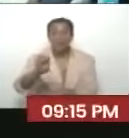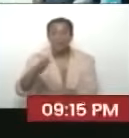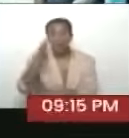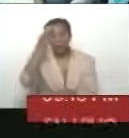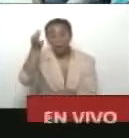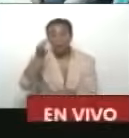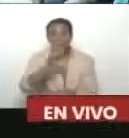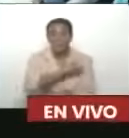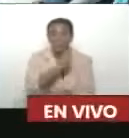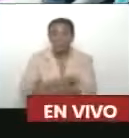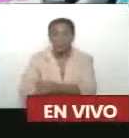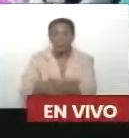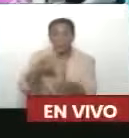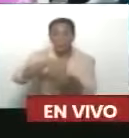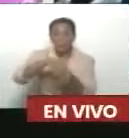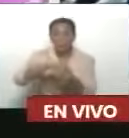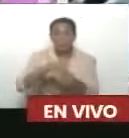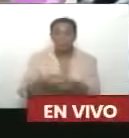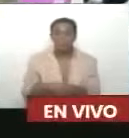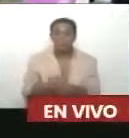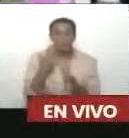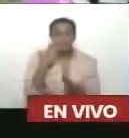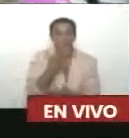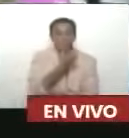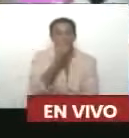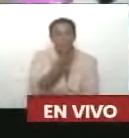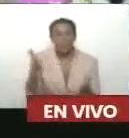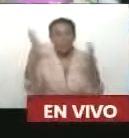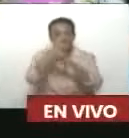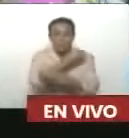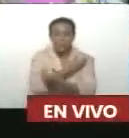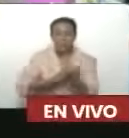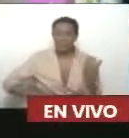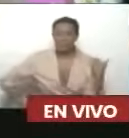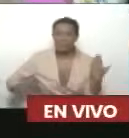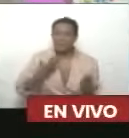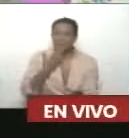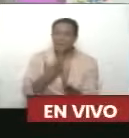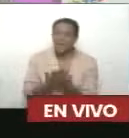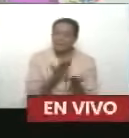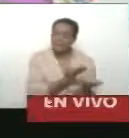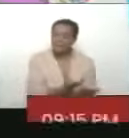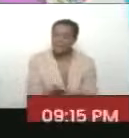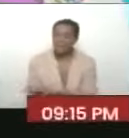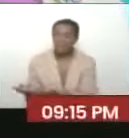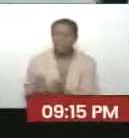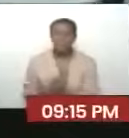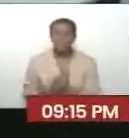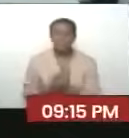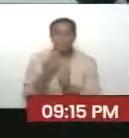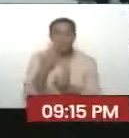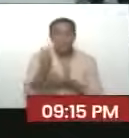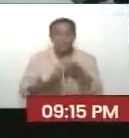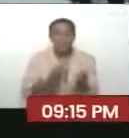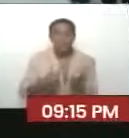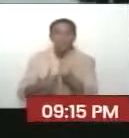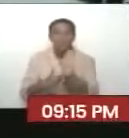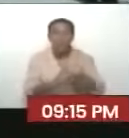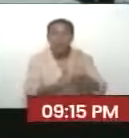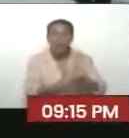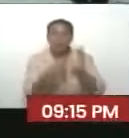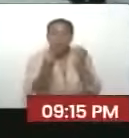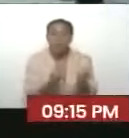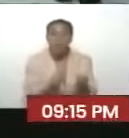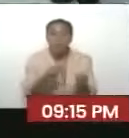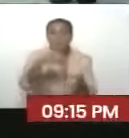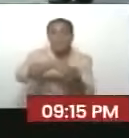Adelante, licenciada. Buenas noches, presidente. Gracias por la invitación. Como bien lo ha dicho, vamos a hacer la demostración del acto